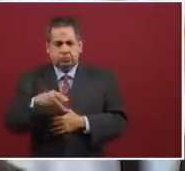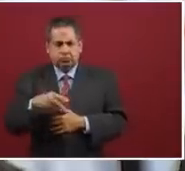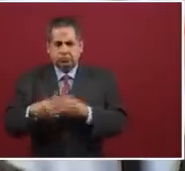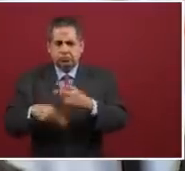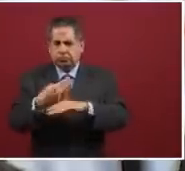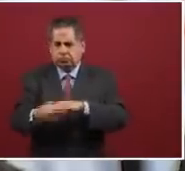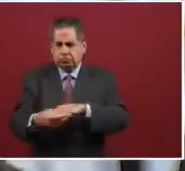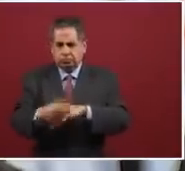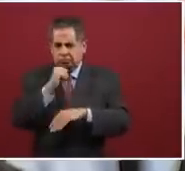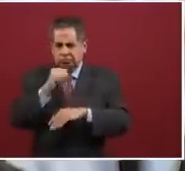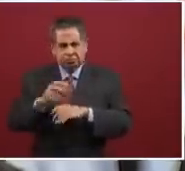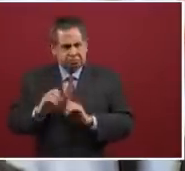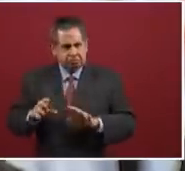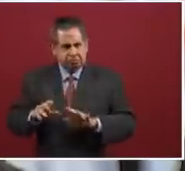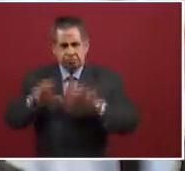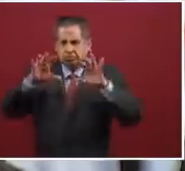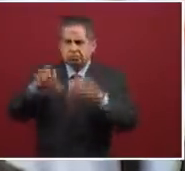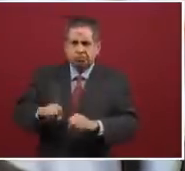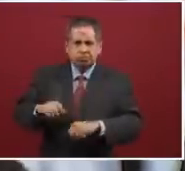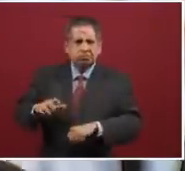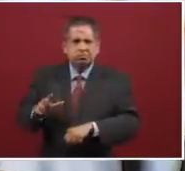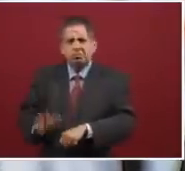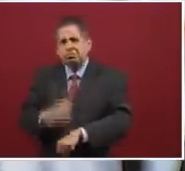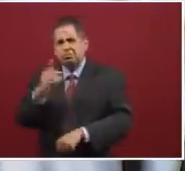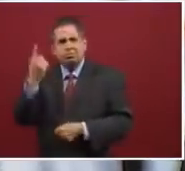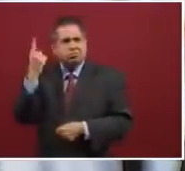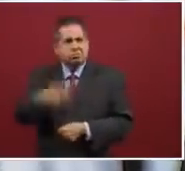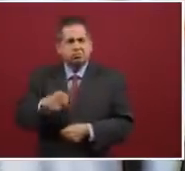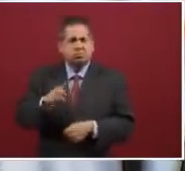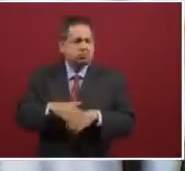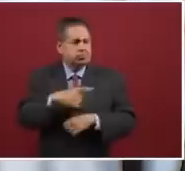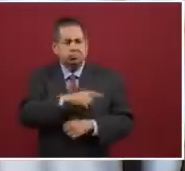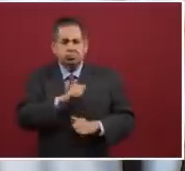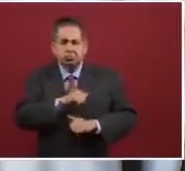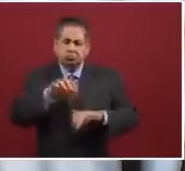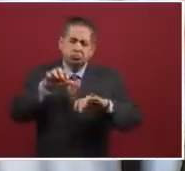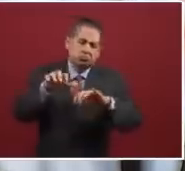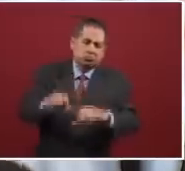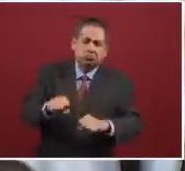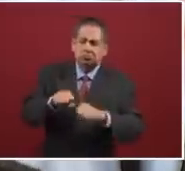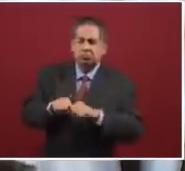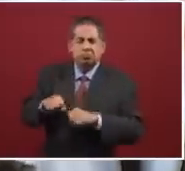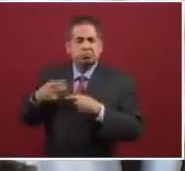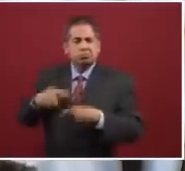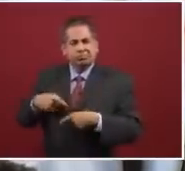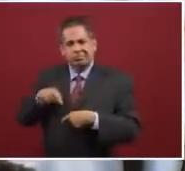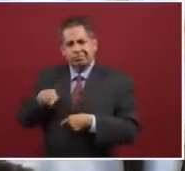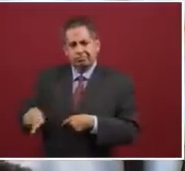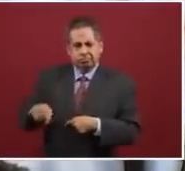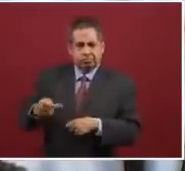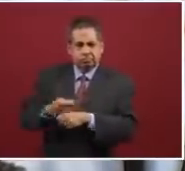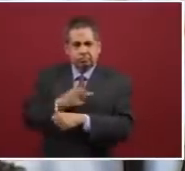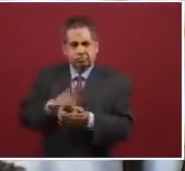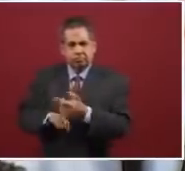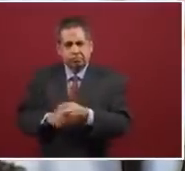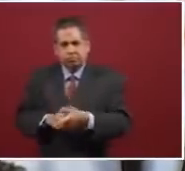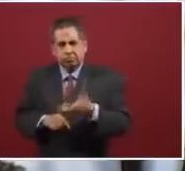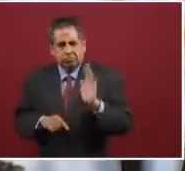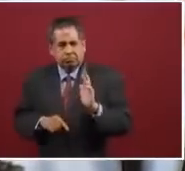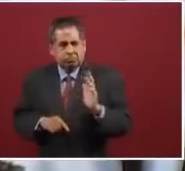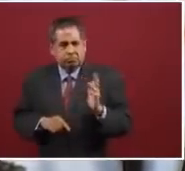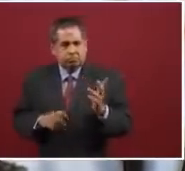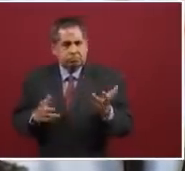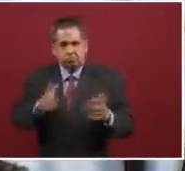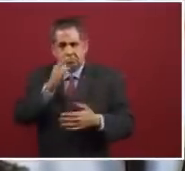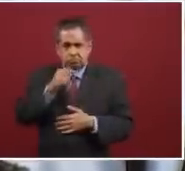¿Bajo qué orden estas autoridades detuvieron a estas personas, que aparte pues no